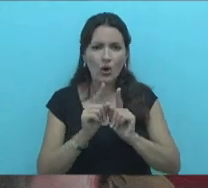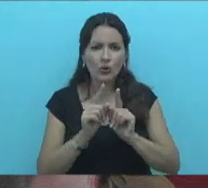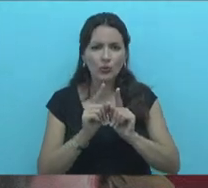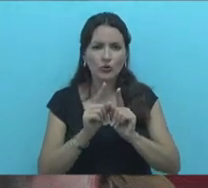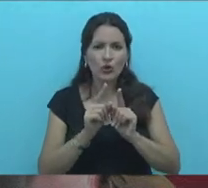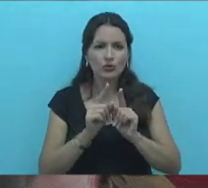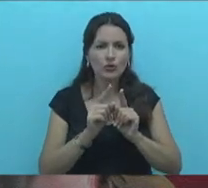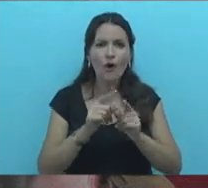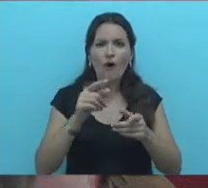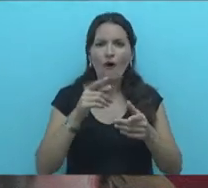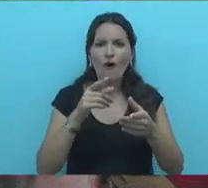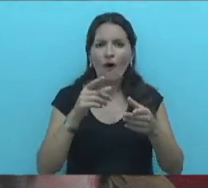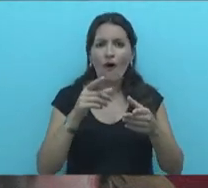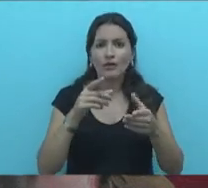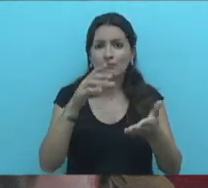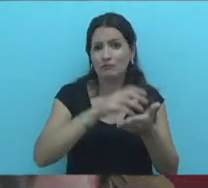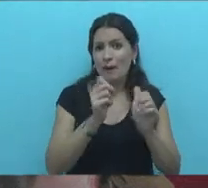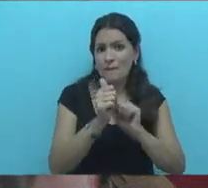los propietarios de la información.